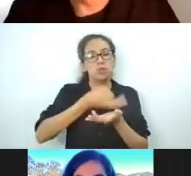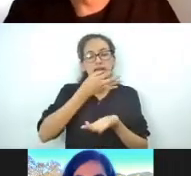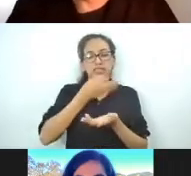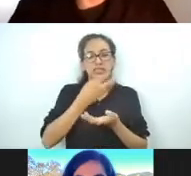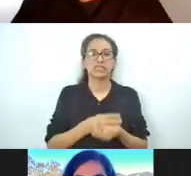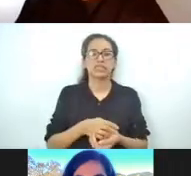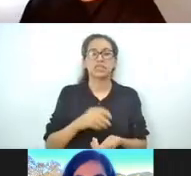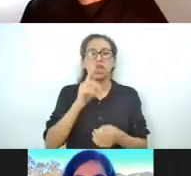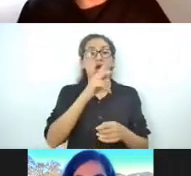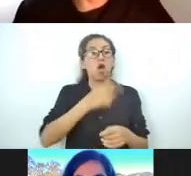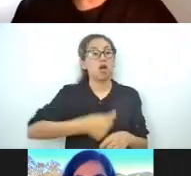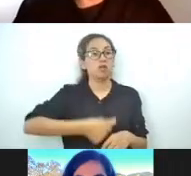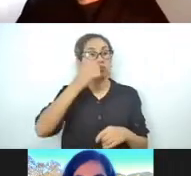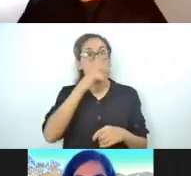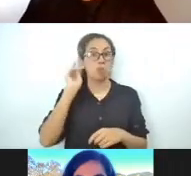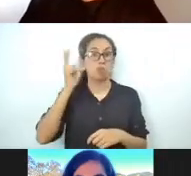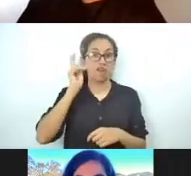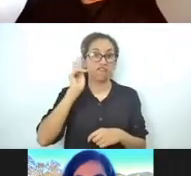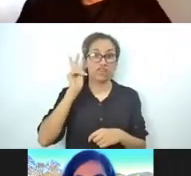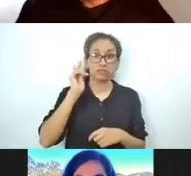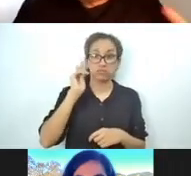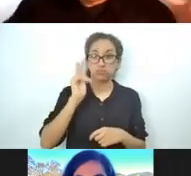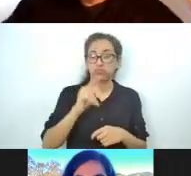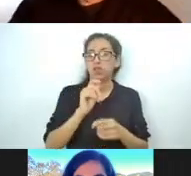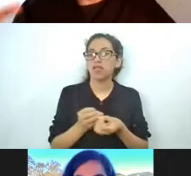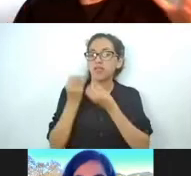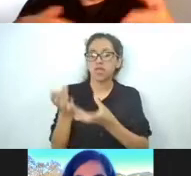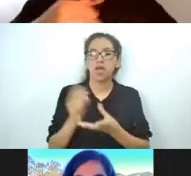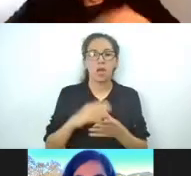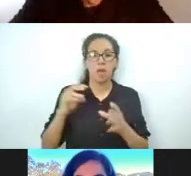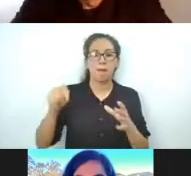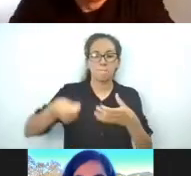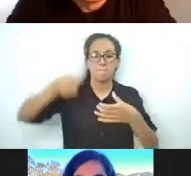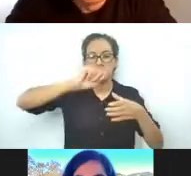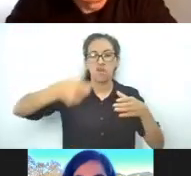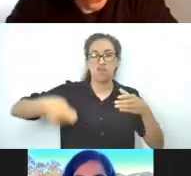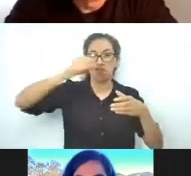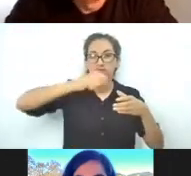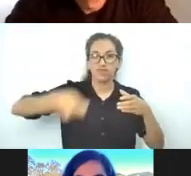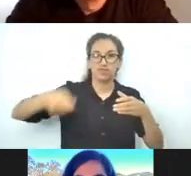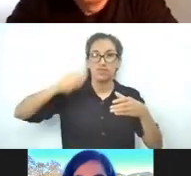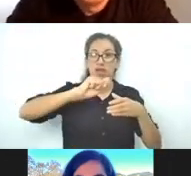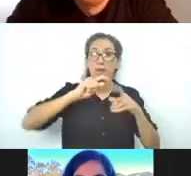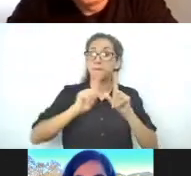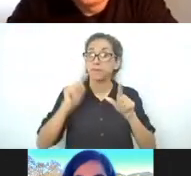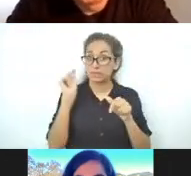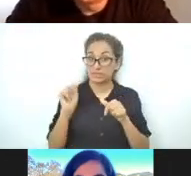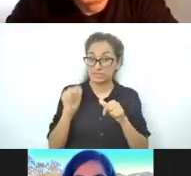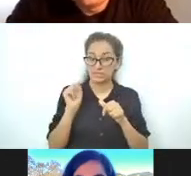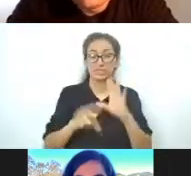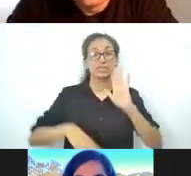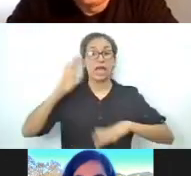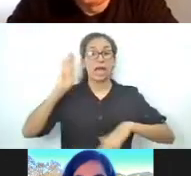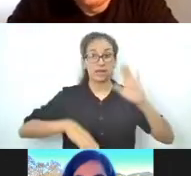el instructor o su compañero, son polvos, ¿no? Pero, a ver, eso muchas